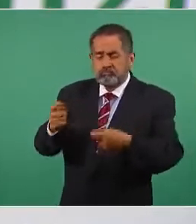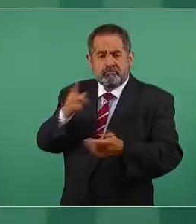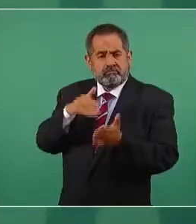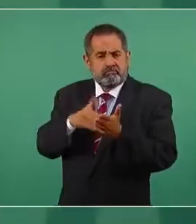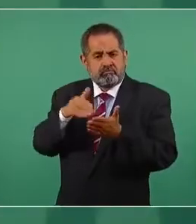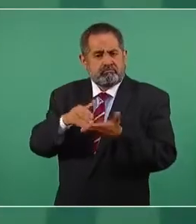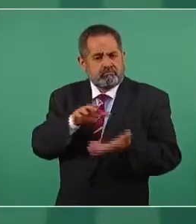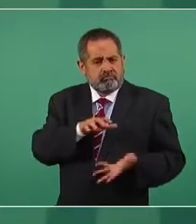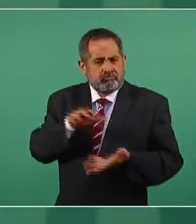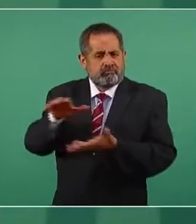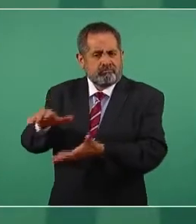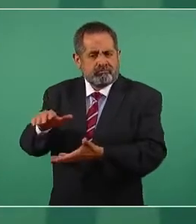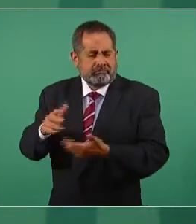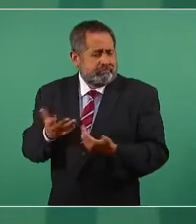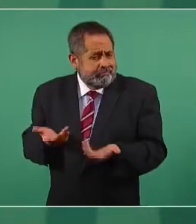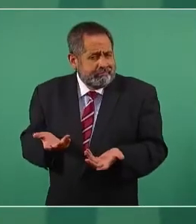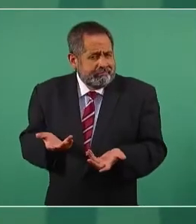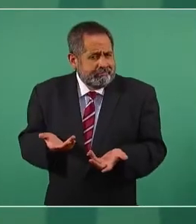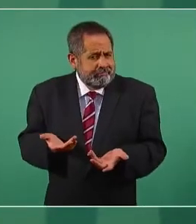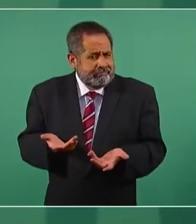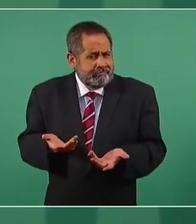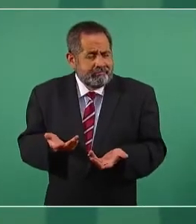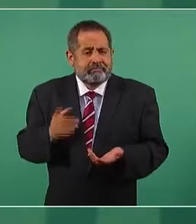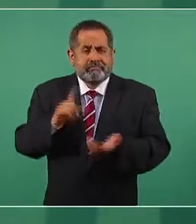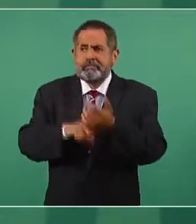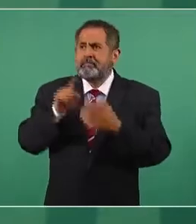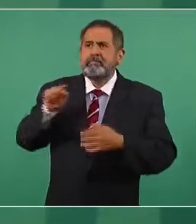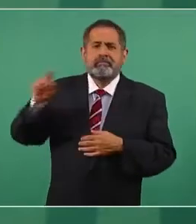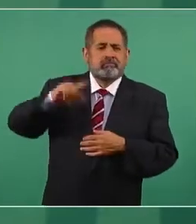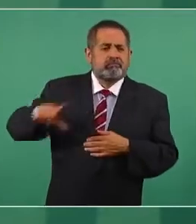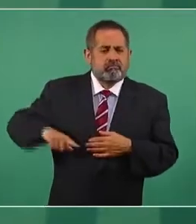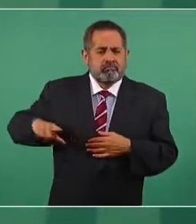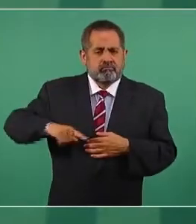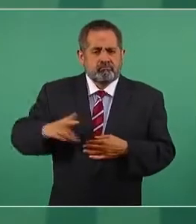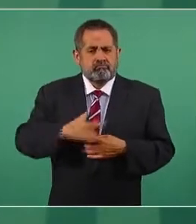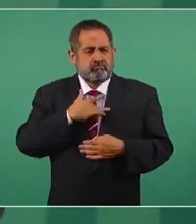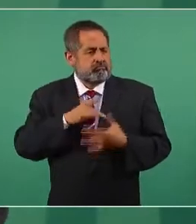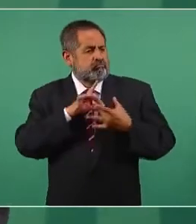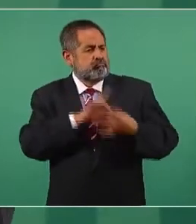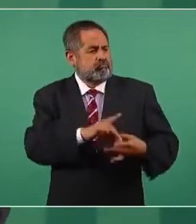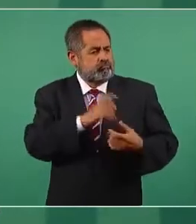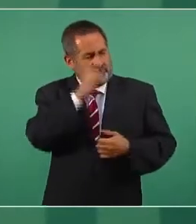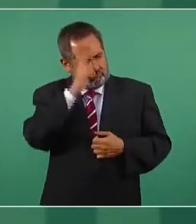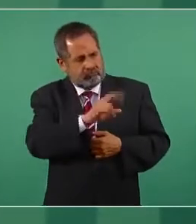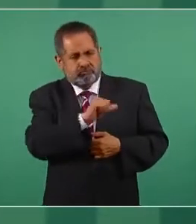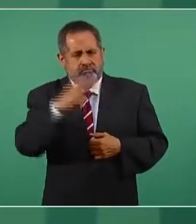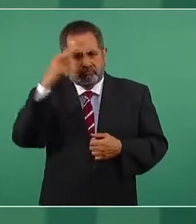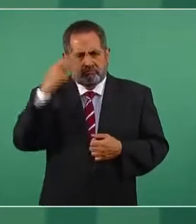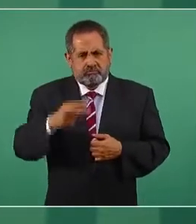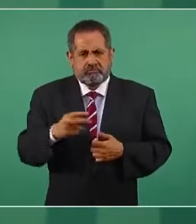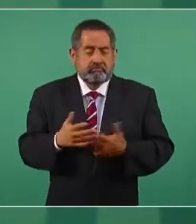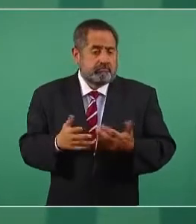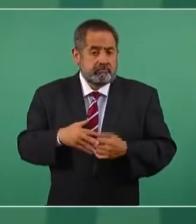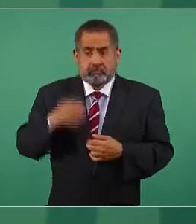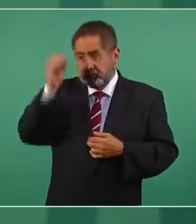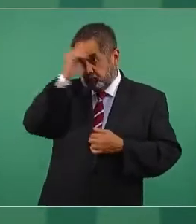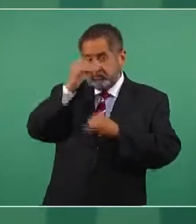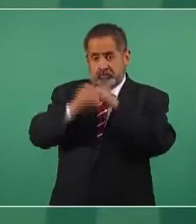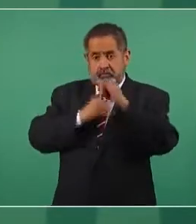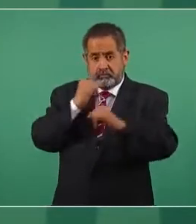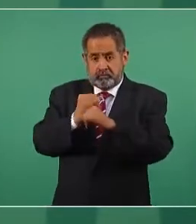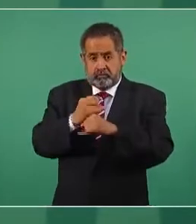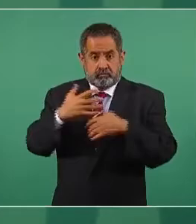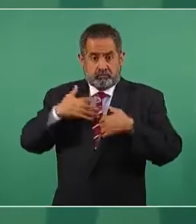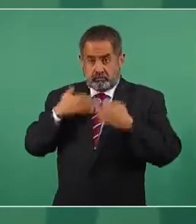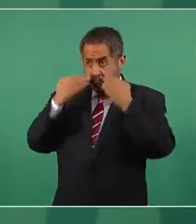vacunas, finalmente son gobiernos que están mostrando solidaridad y respeto a México. Entonces, la opinión internacional que yo he